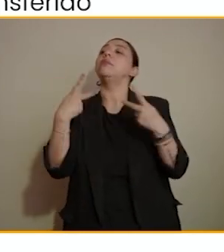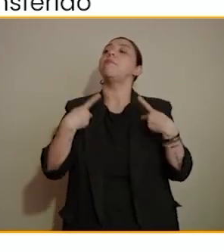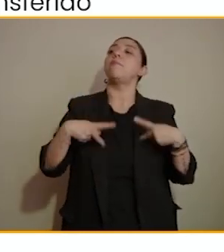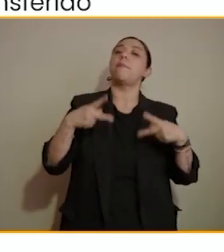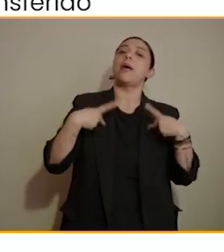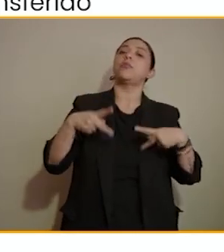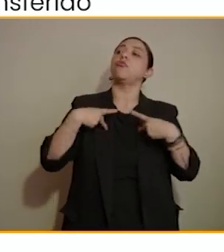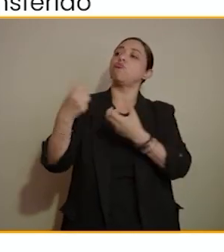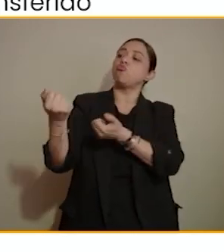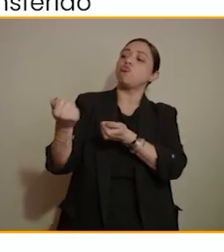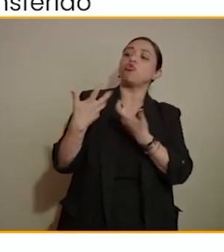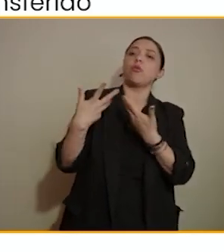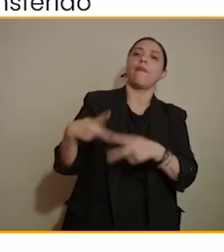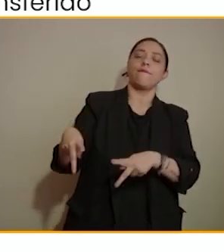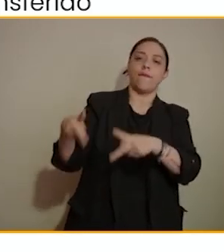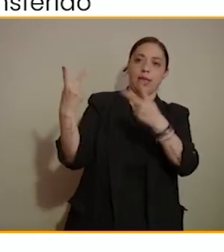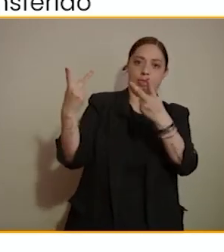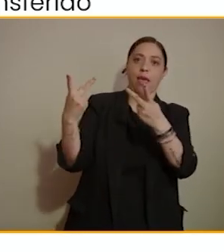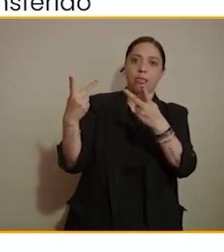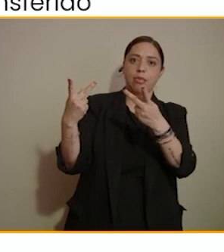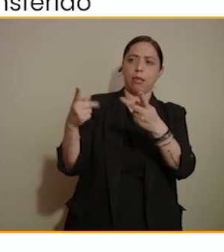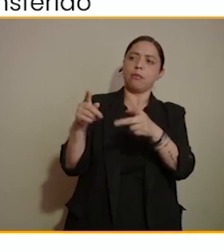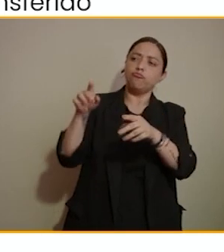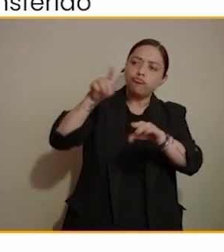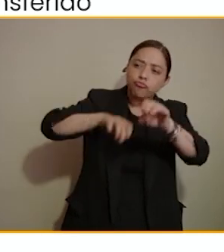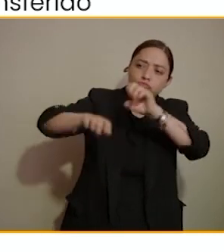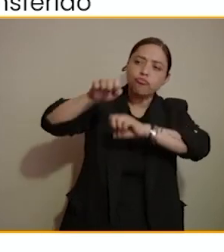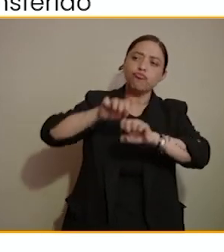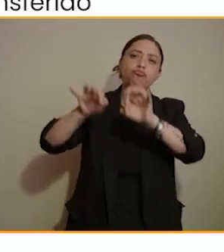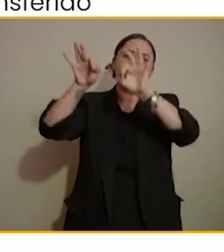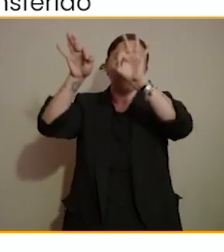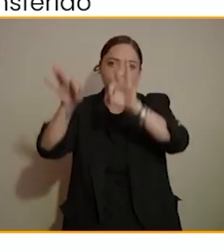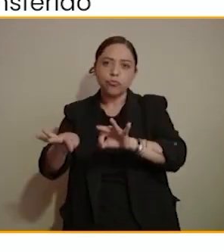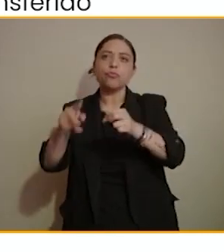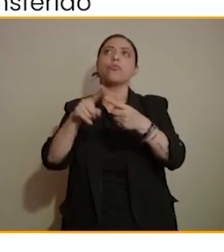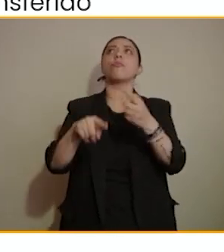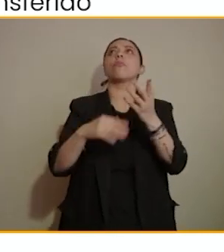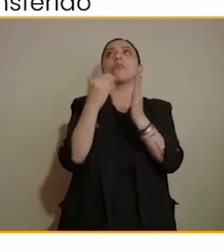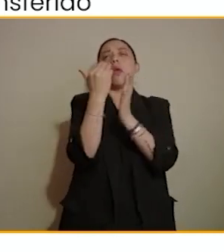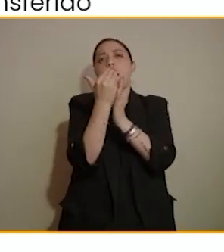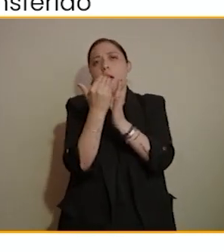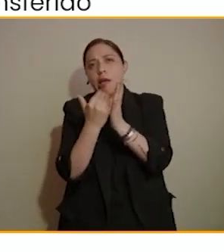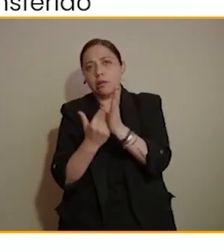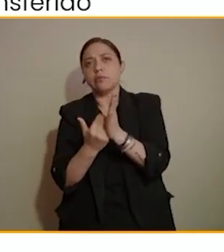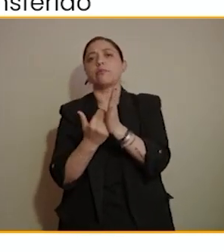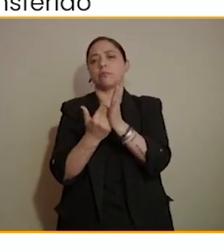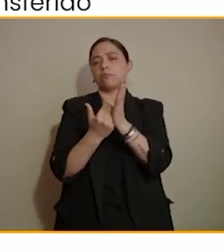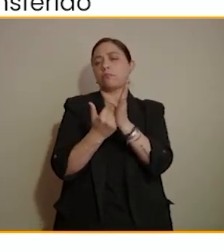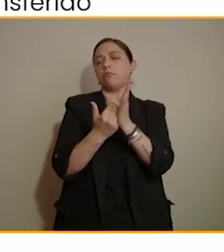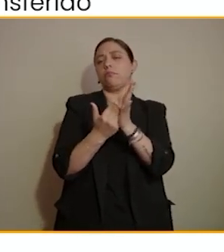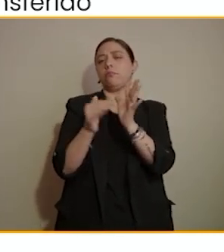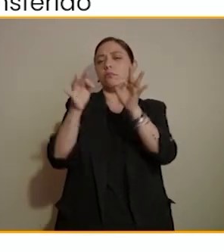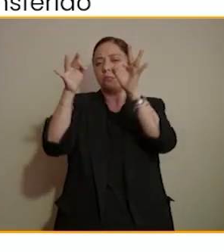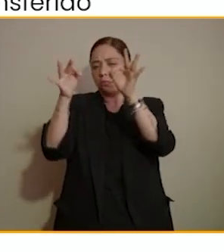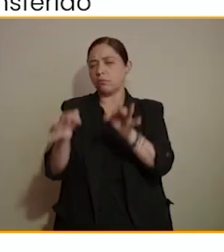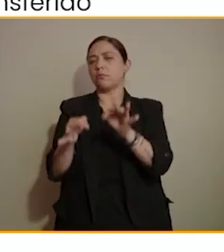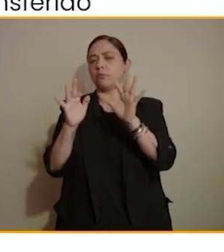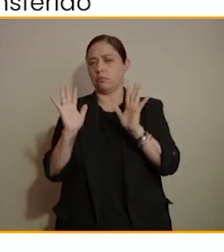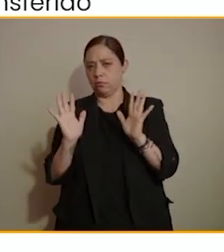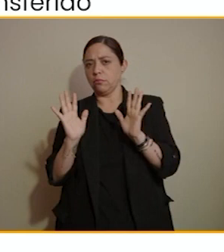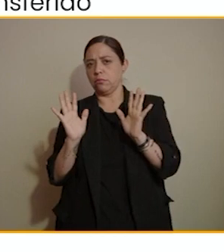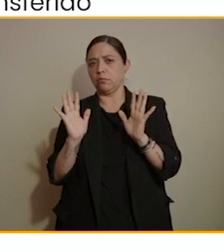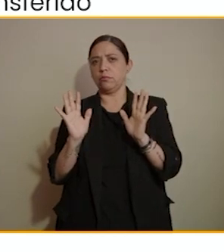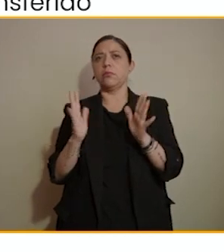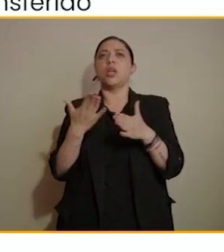sea una empresa no solo formal y que cumpla con los requisitos, los requisitos más posibles, ¿no?, en términos